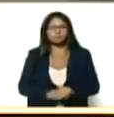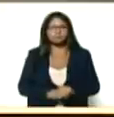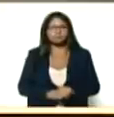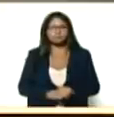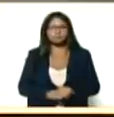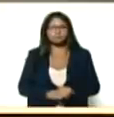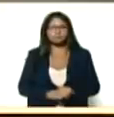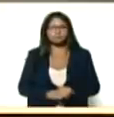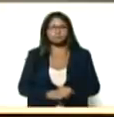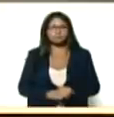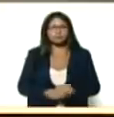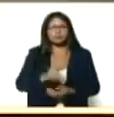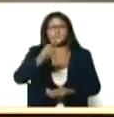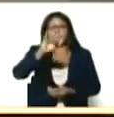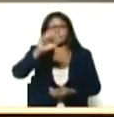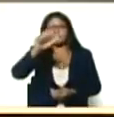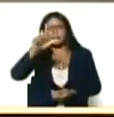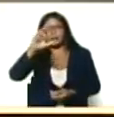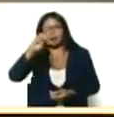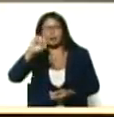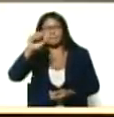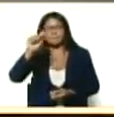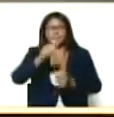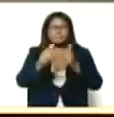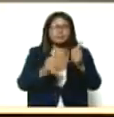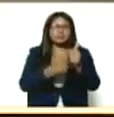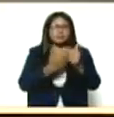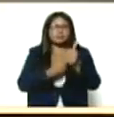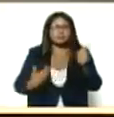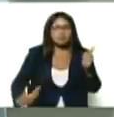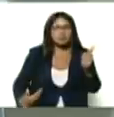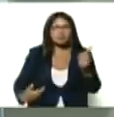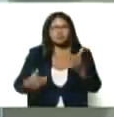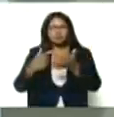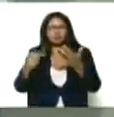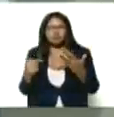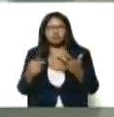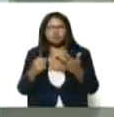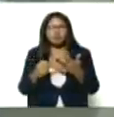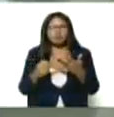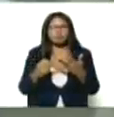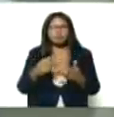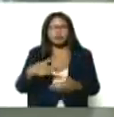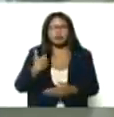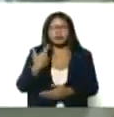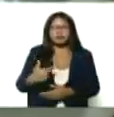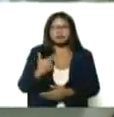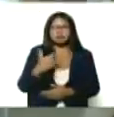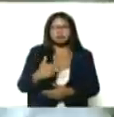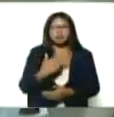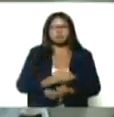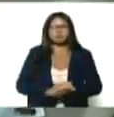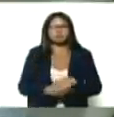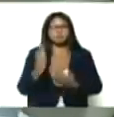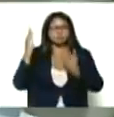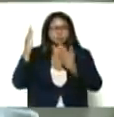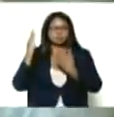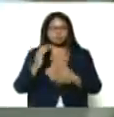Gregorio Bielmamora, vicepresidente de Asuntos Religiosos, el Monseñor de la Revolución.